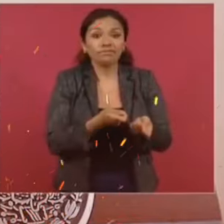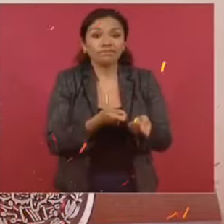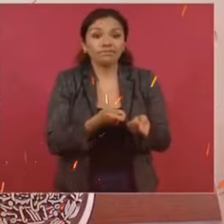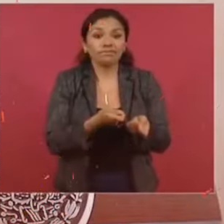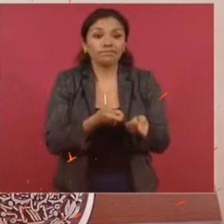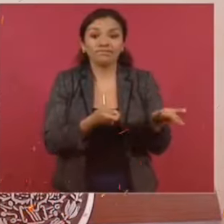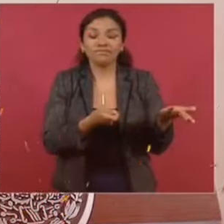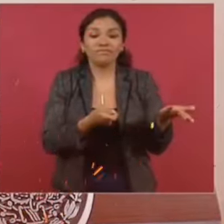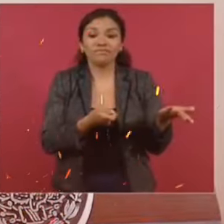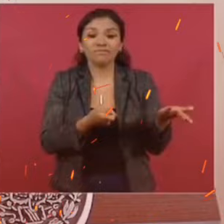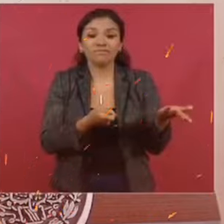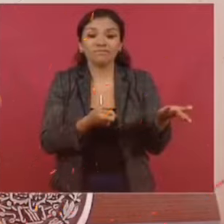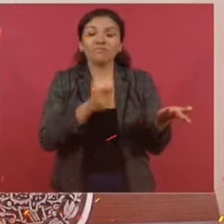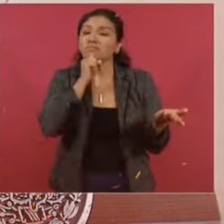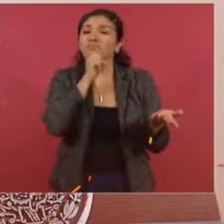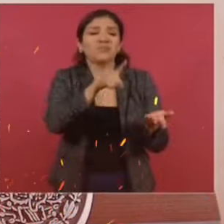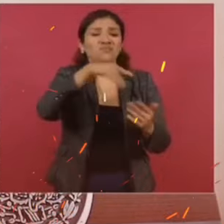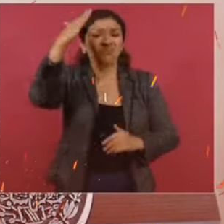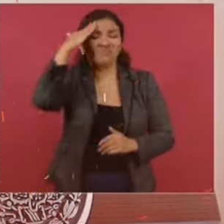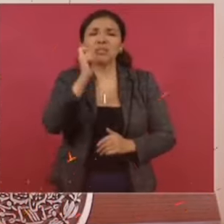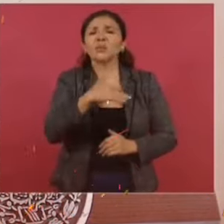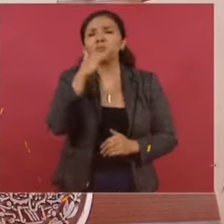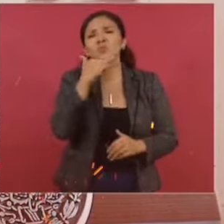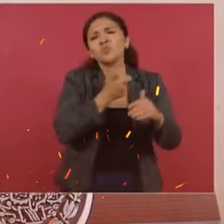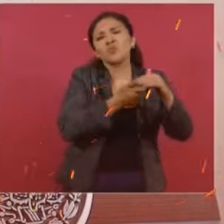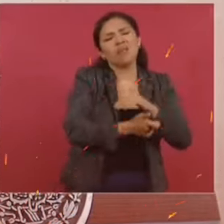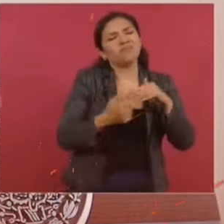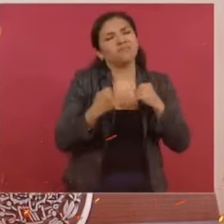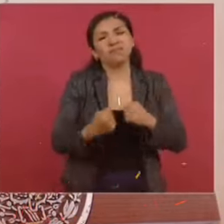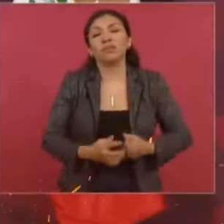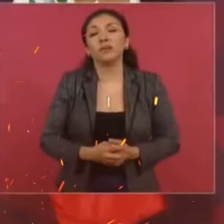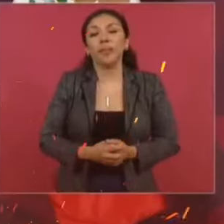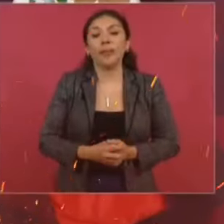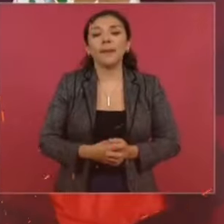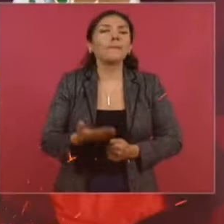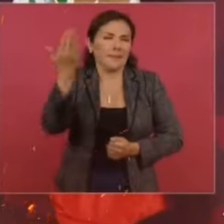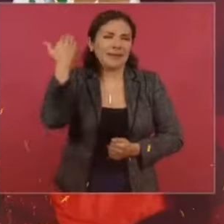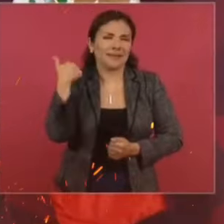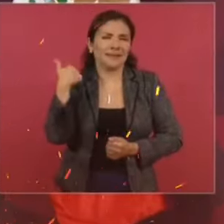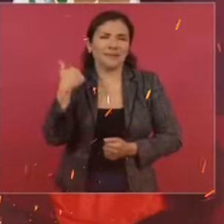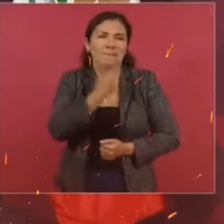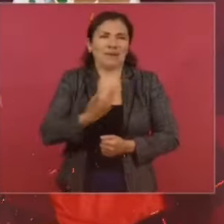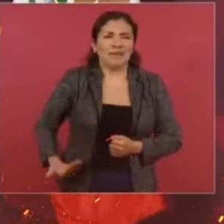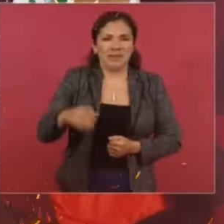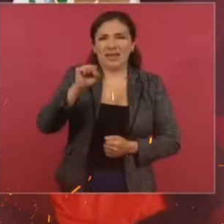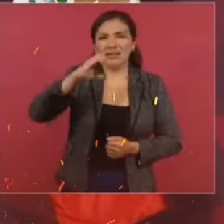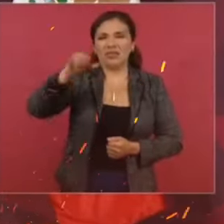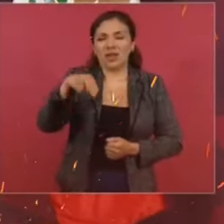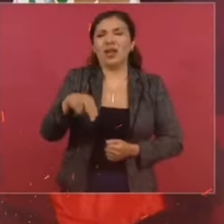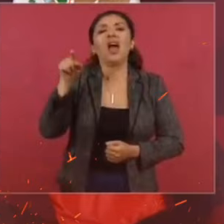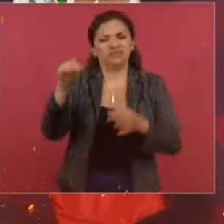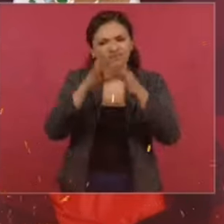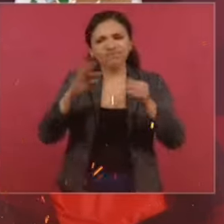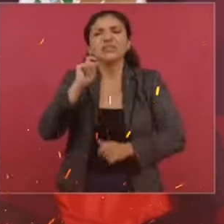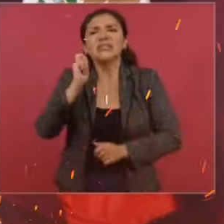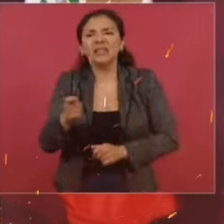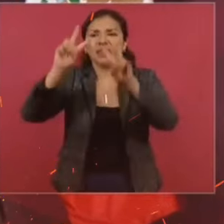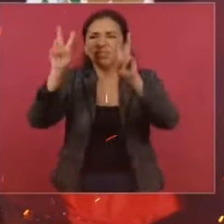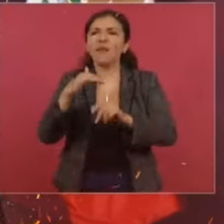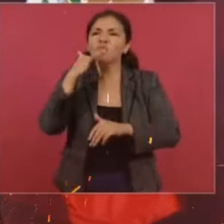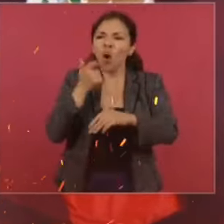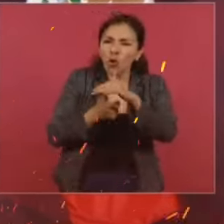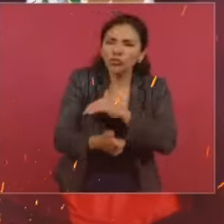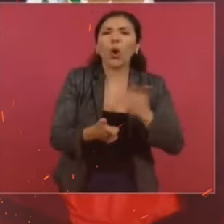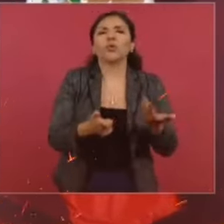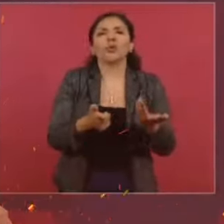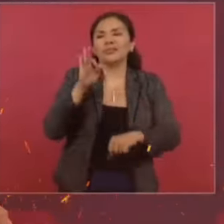dominan, son muy corruptos. Antes hablaba el presidente de la Corte de corrupción y hablaba